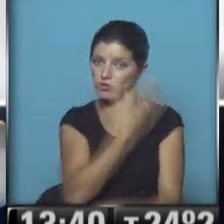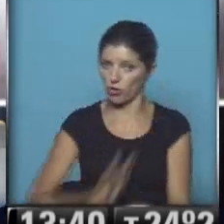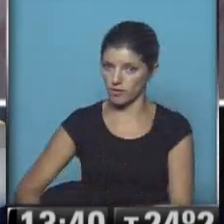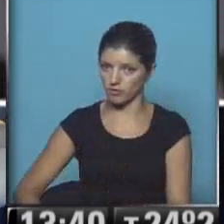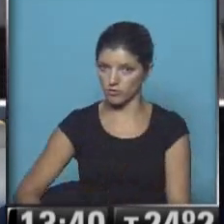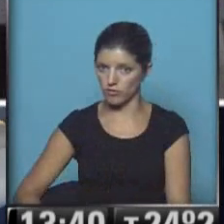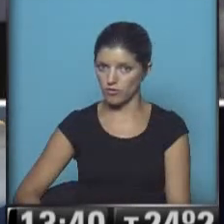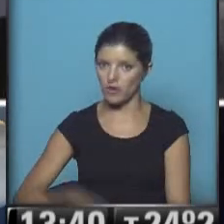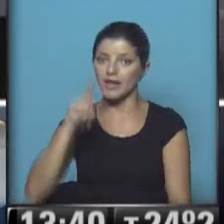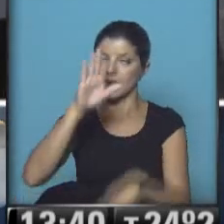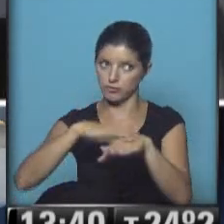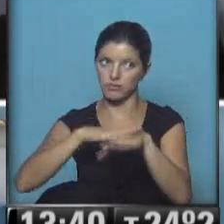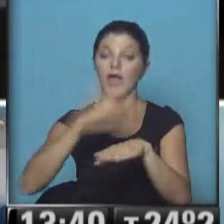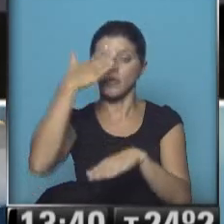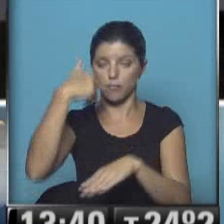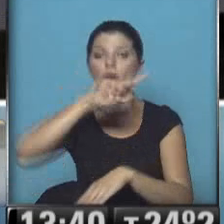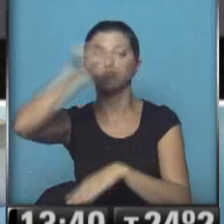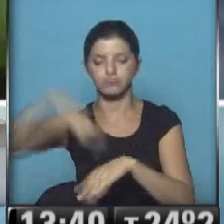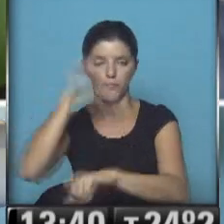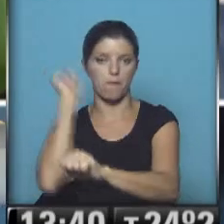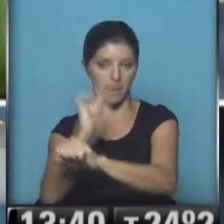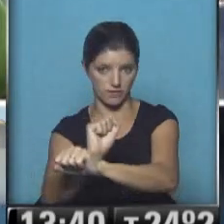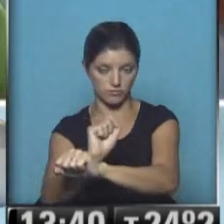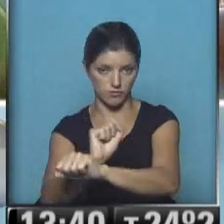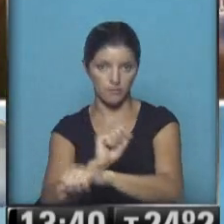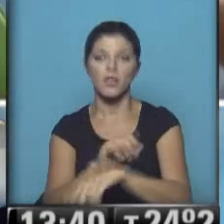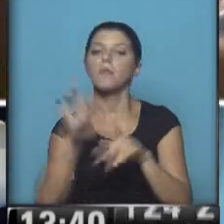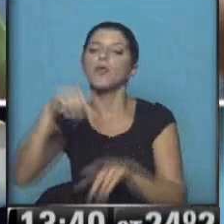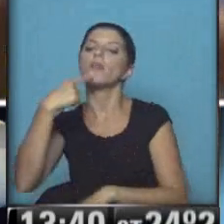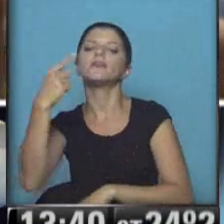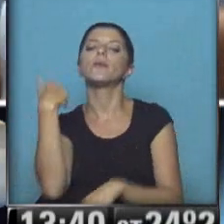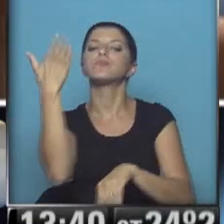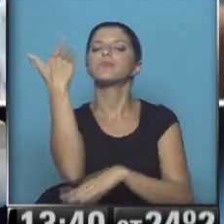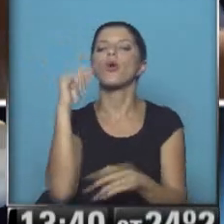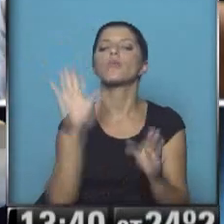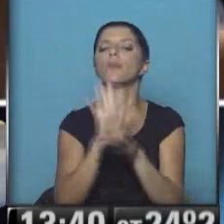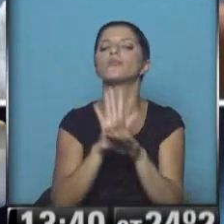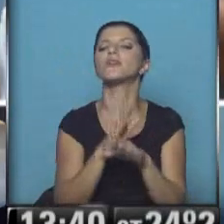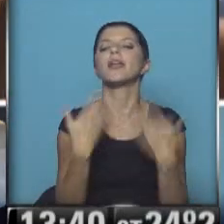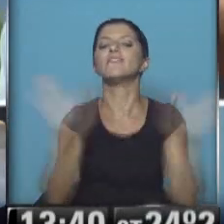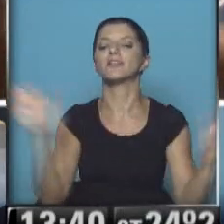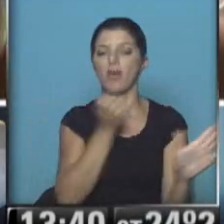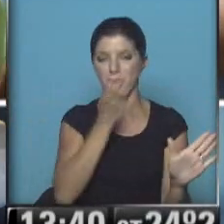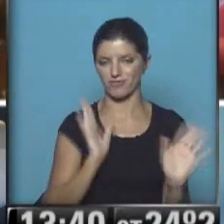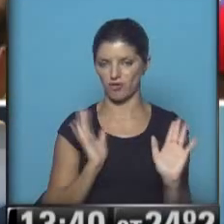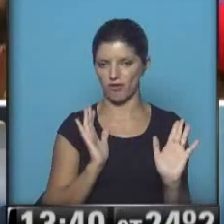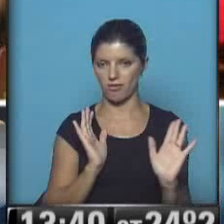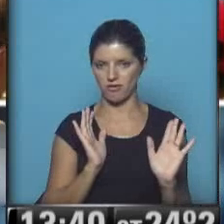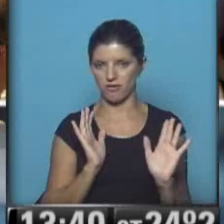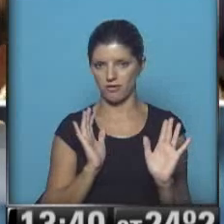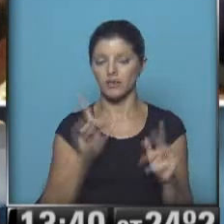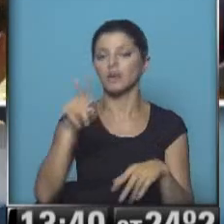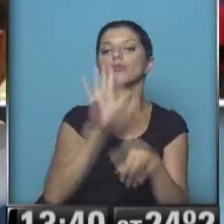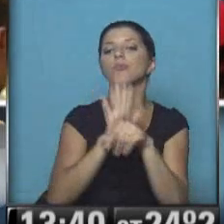llevaron preso y sin embargo eh levantan la bandera de de la libertad de expresión y de y de que esto es un preso